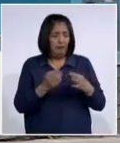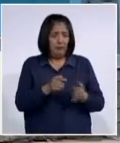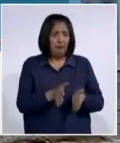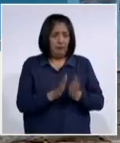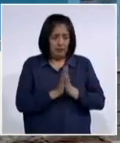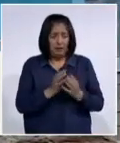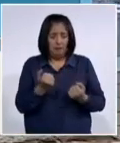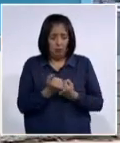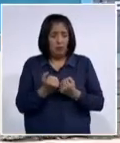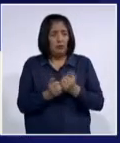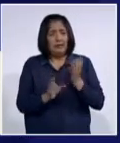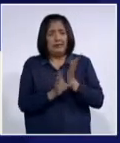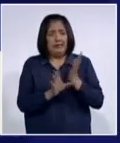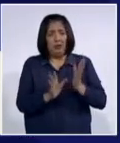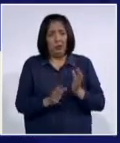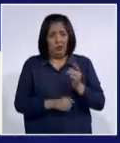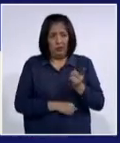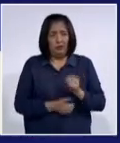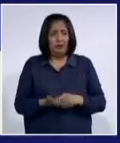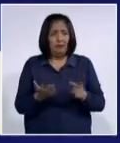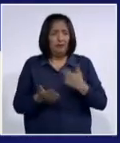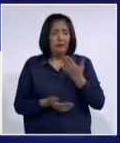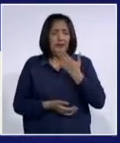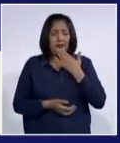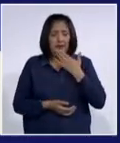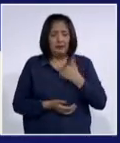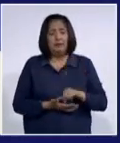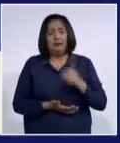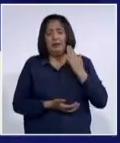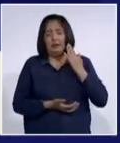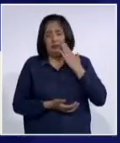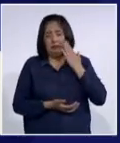pide apoyo psicológico, en especial para la matriarca de los